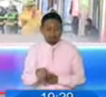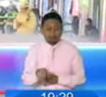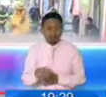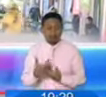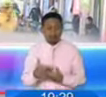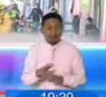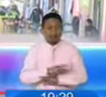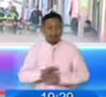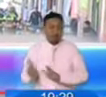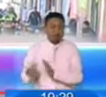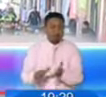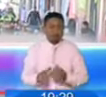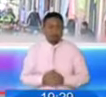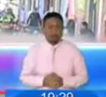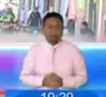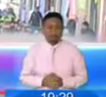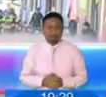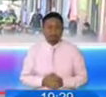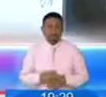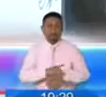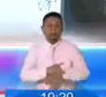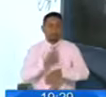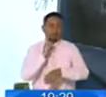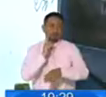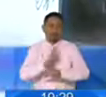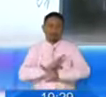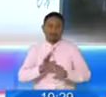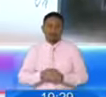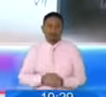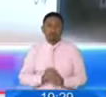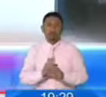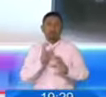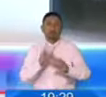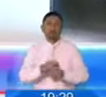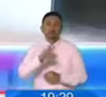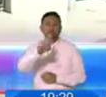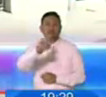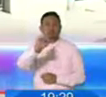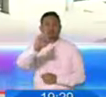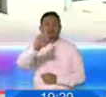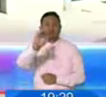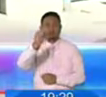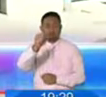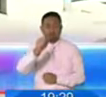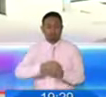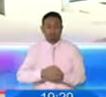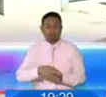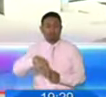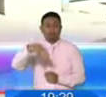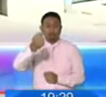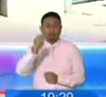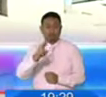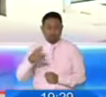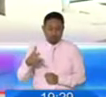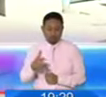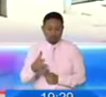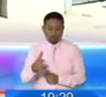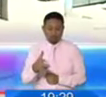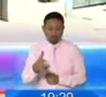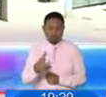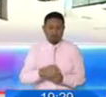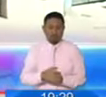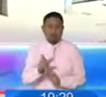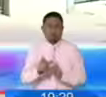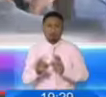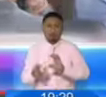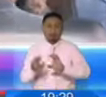se encontraba ya fallecida, sin signos vitales de encontrar. El bus cubría la ruta Roldós-La Marín, es decir, circulaba en sentido norte-sur. Los pasajeros que viajaban